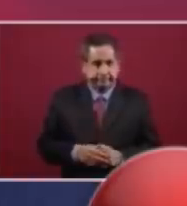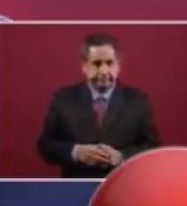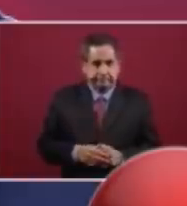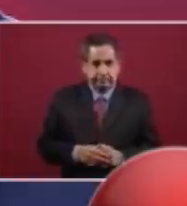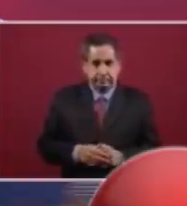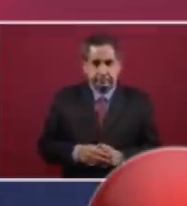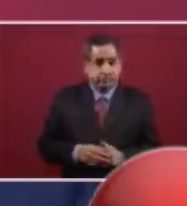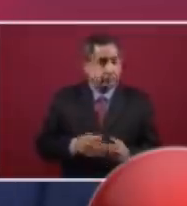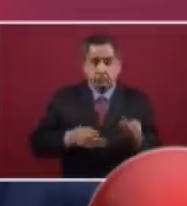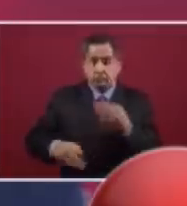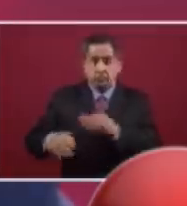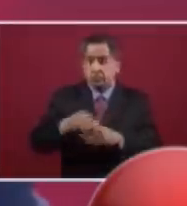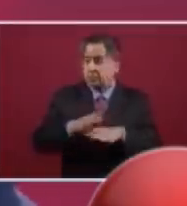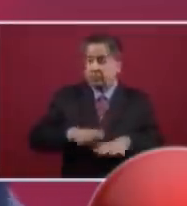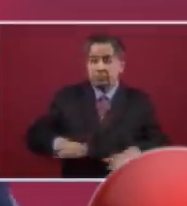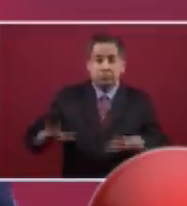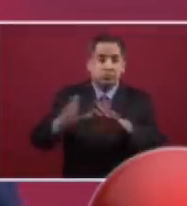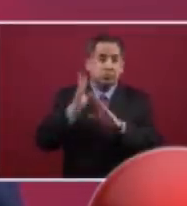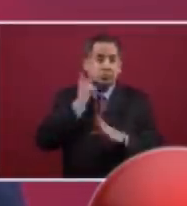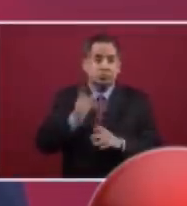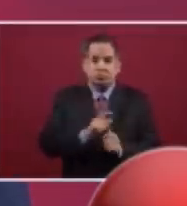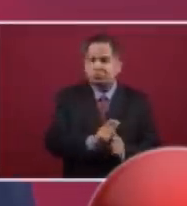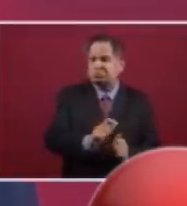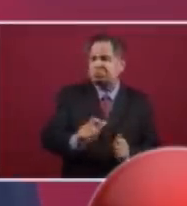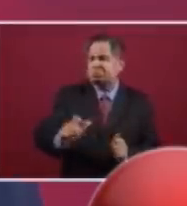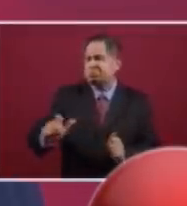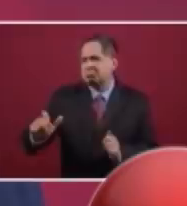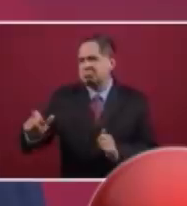a todos les daban,